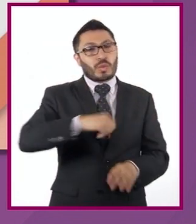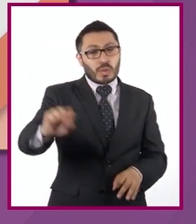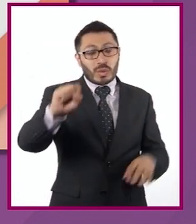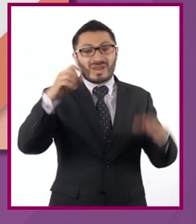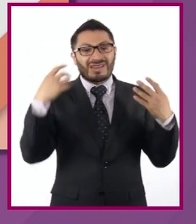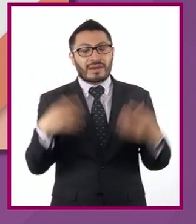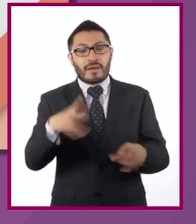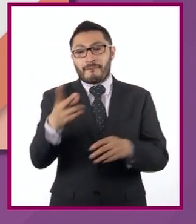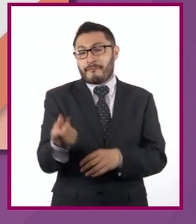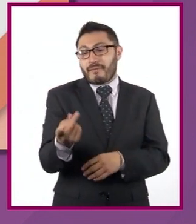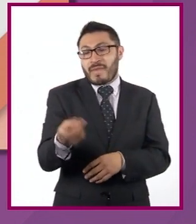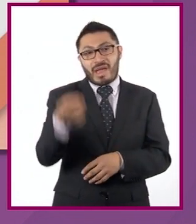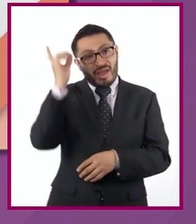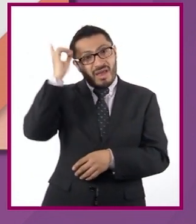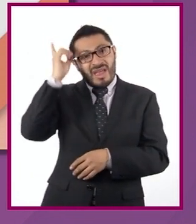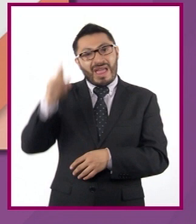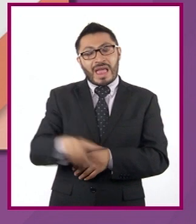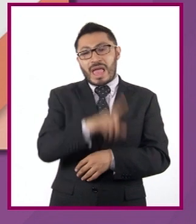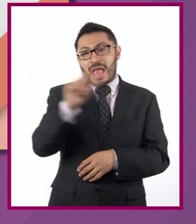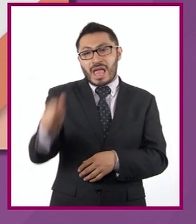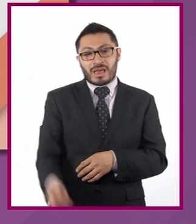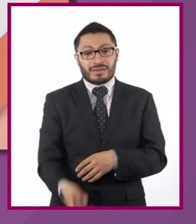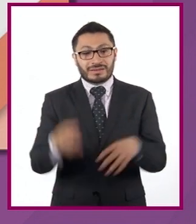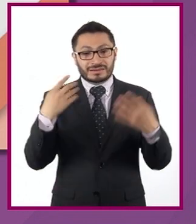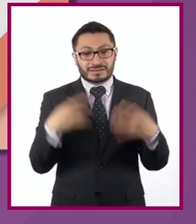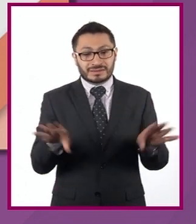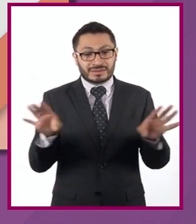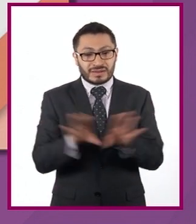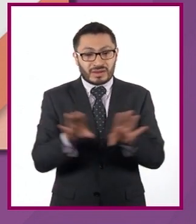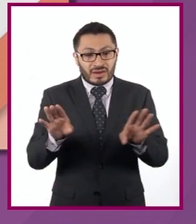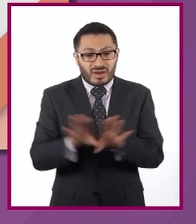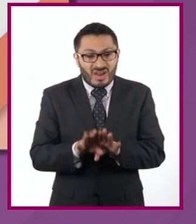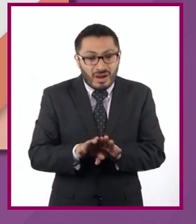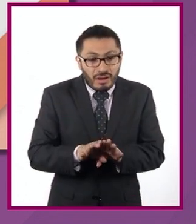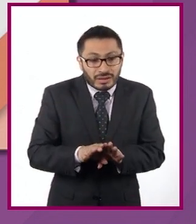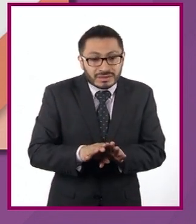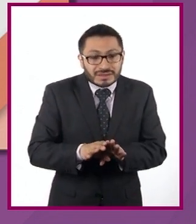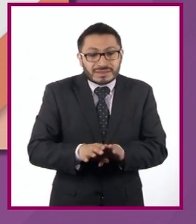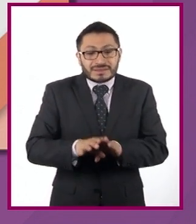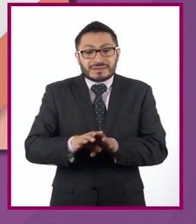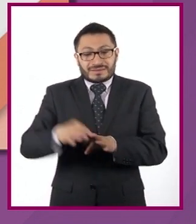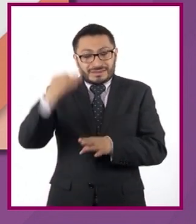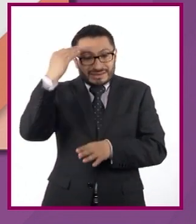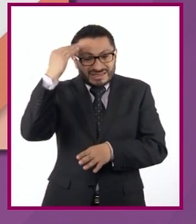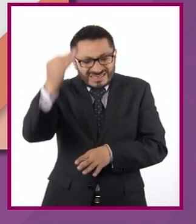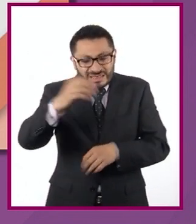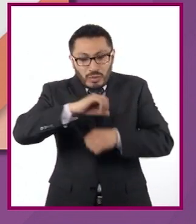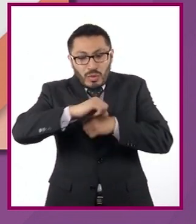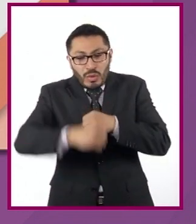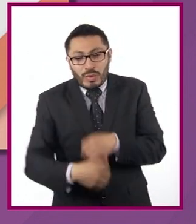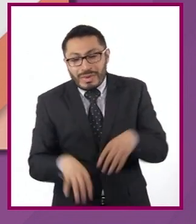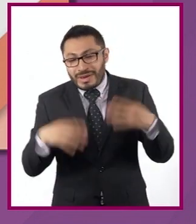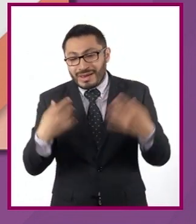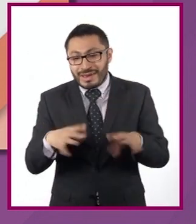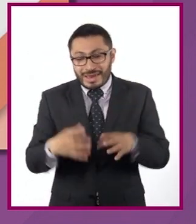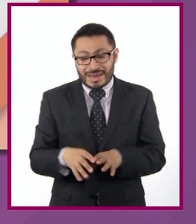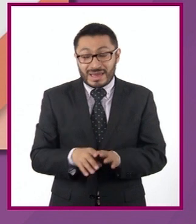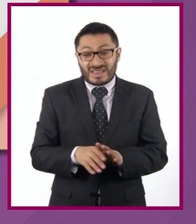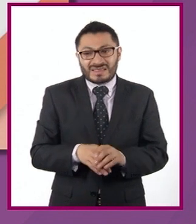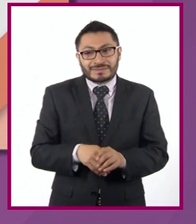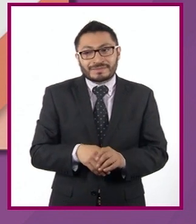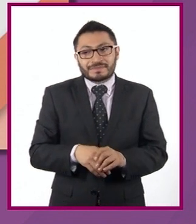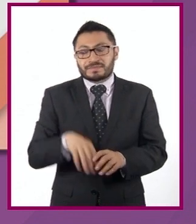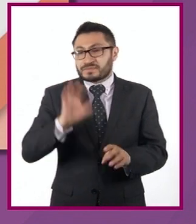con un caballo, luego con un zorrino operado, que llevó durante un tiempo en su bolsillo. Después, cuando